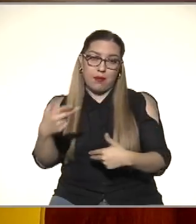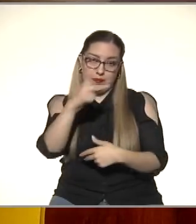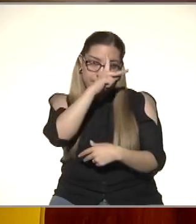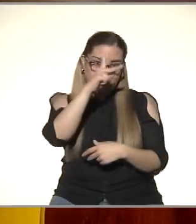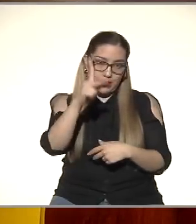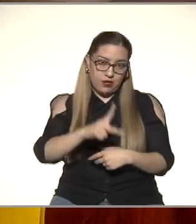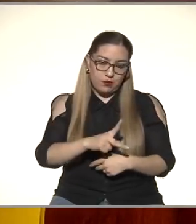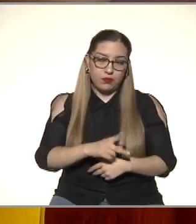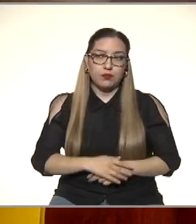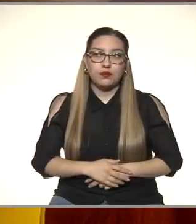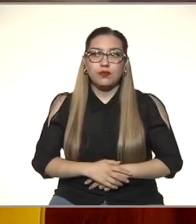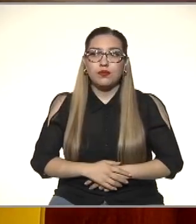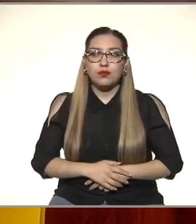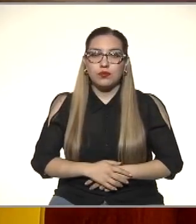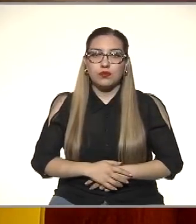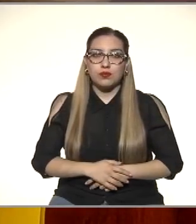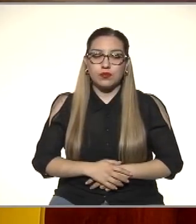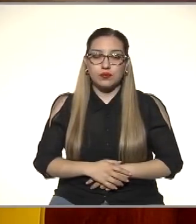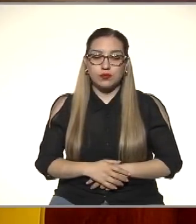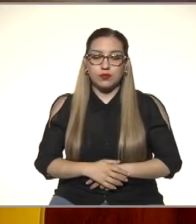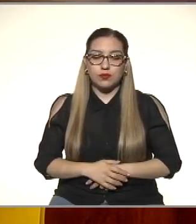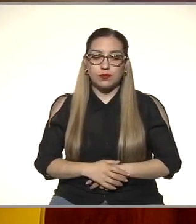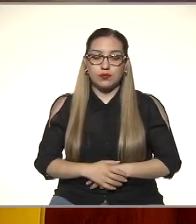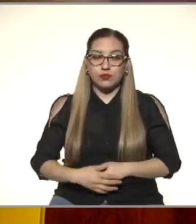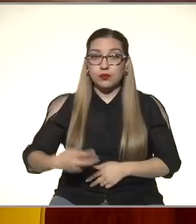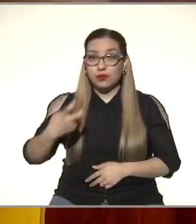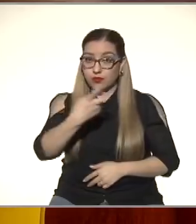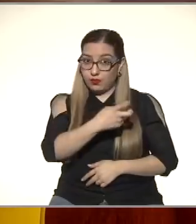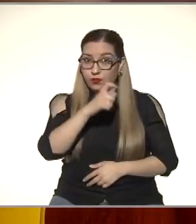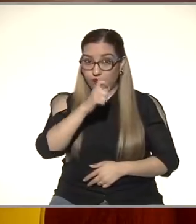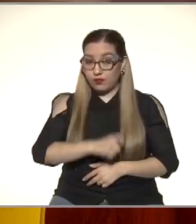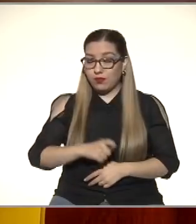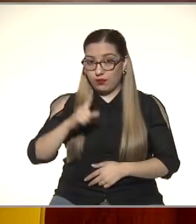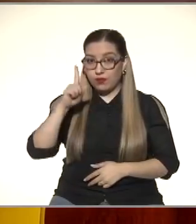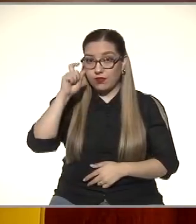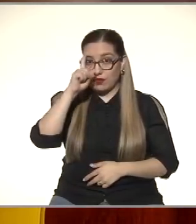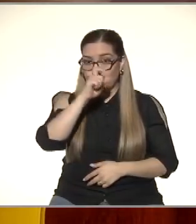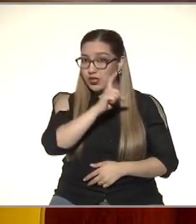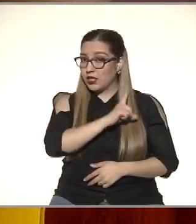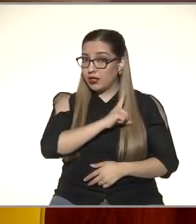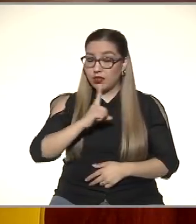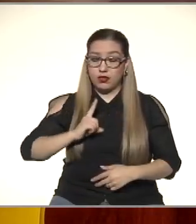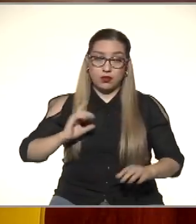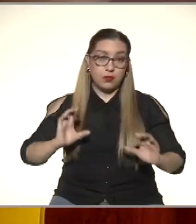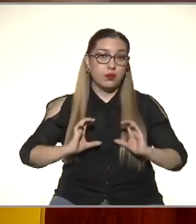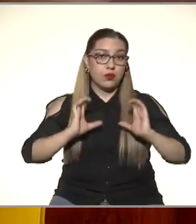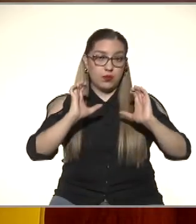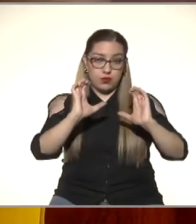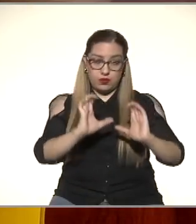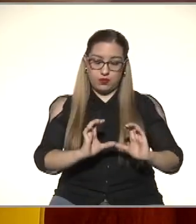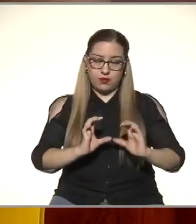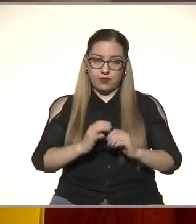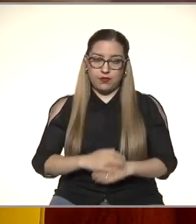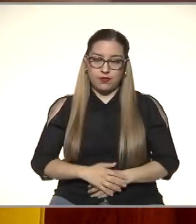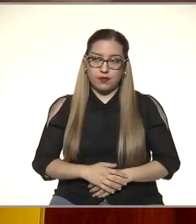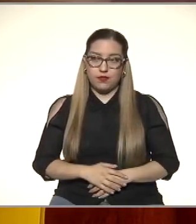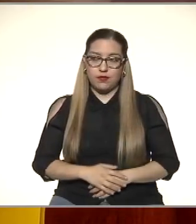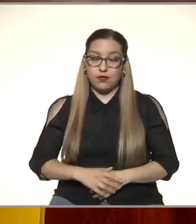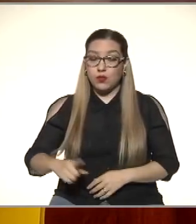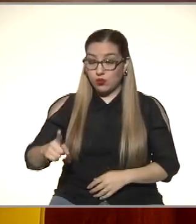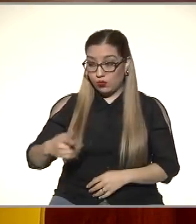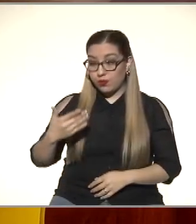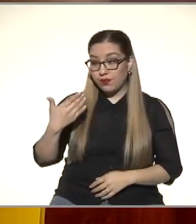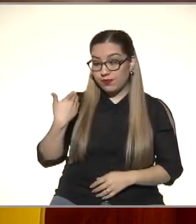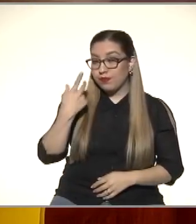Entonces, es una situación muy complicada que hay que medir con pinzas y que además, como decíamos, tú lo dijiste al